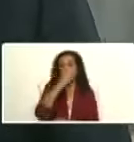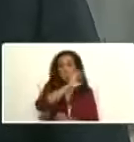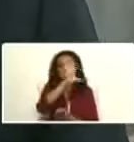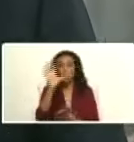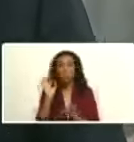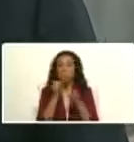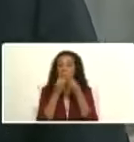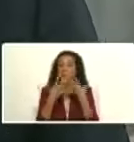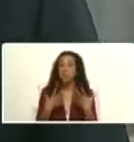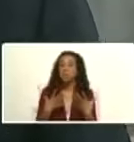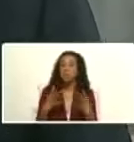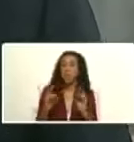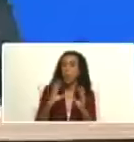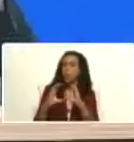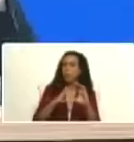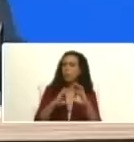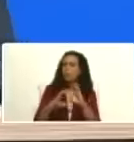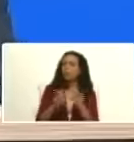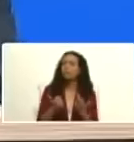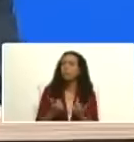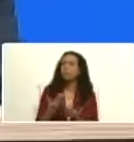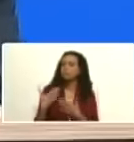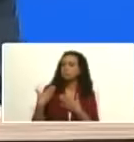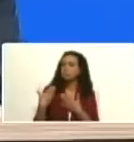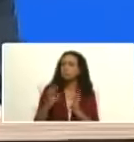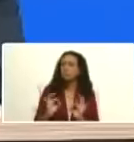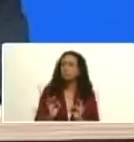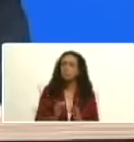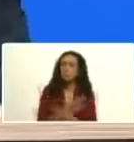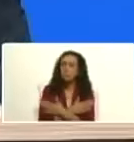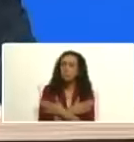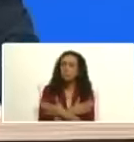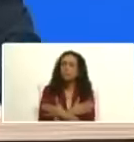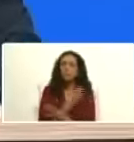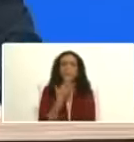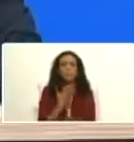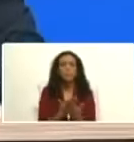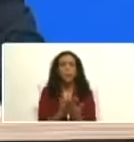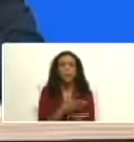hotel. Excelente, bueno, gracias. Así que